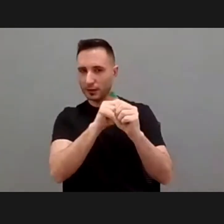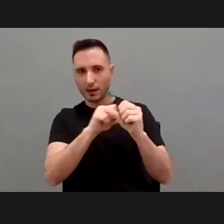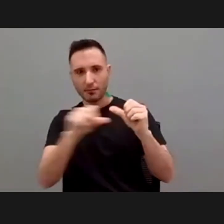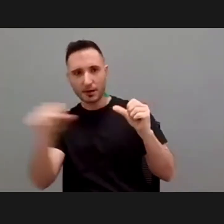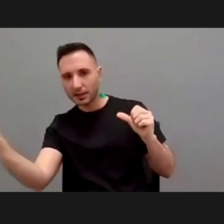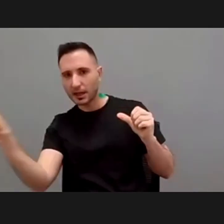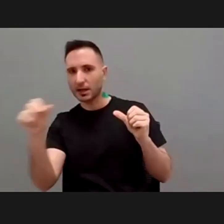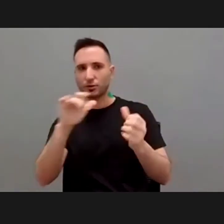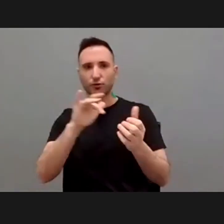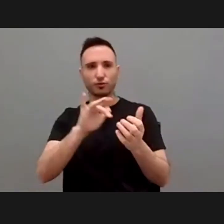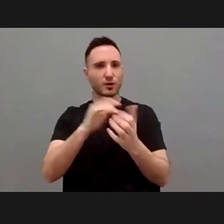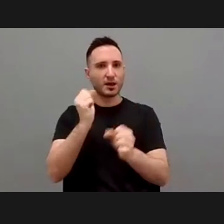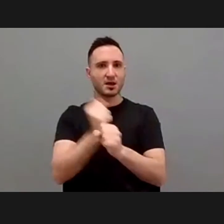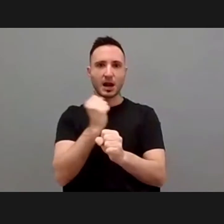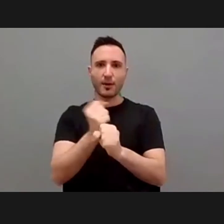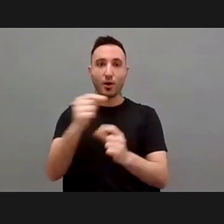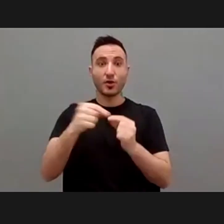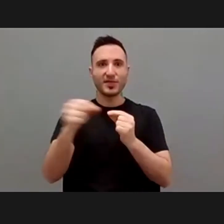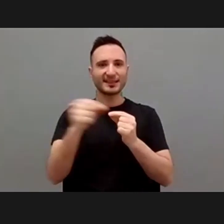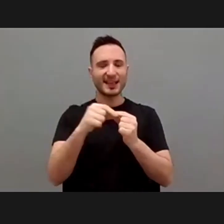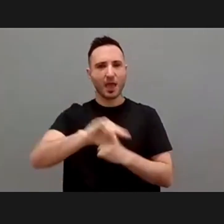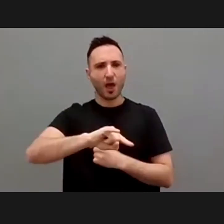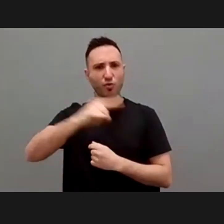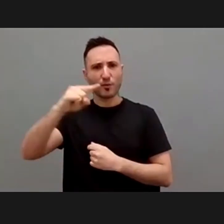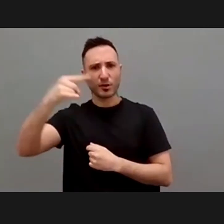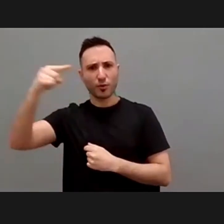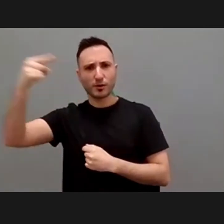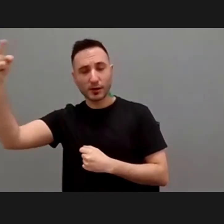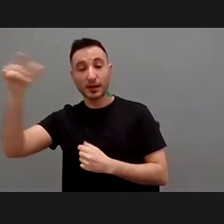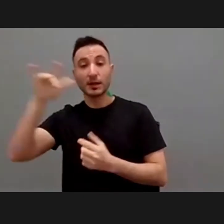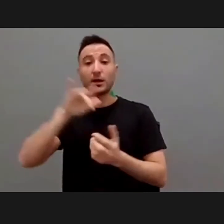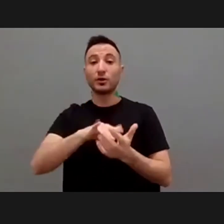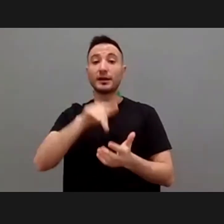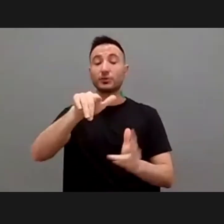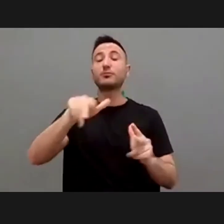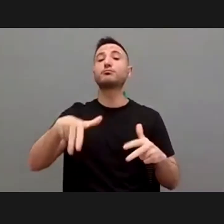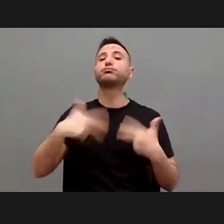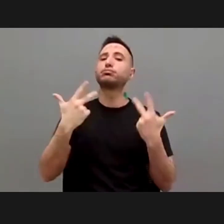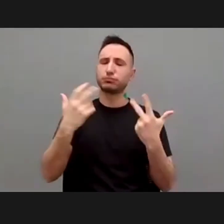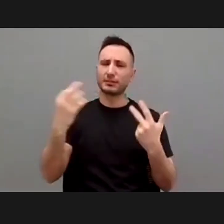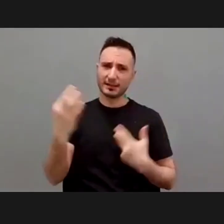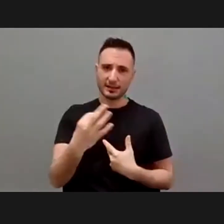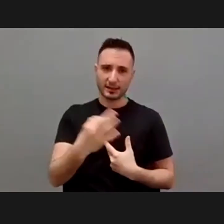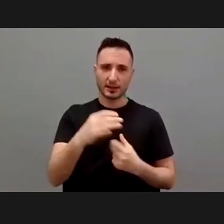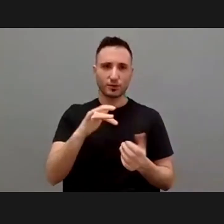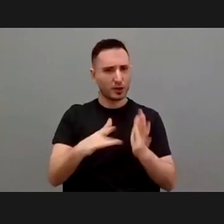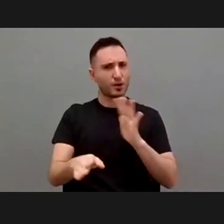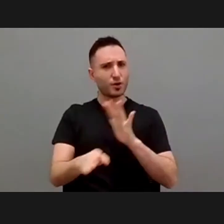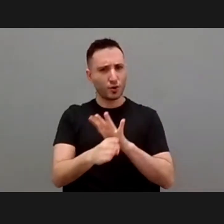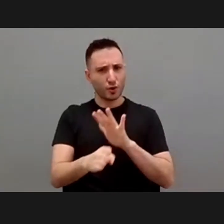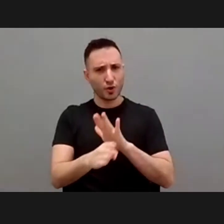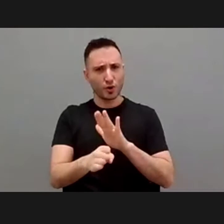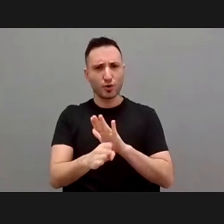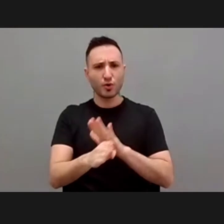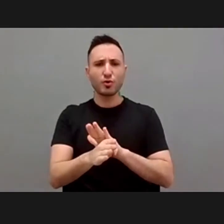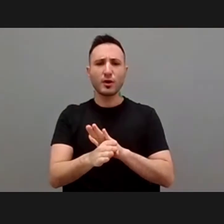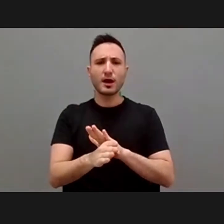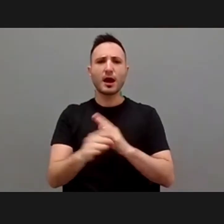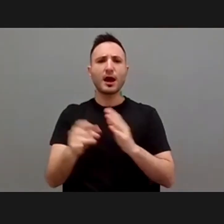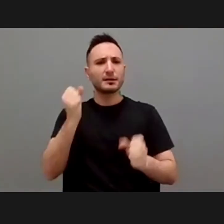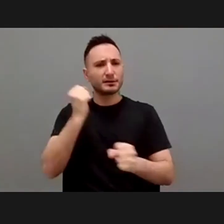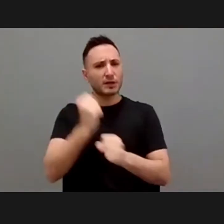multiplicador y ha permitido, entre otras cosas, pues el poder seguir manteniendo esa